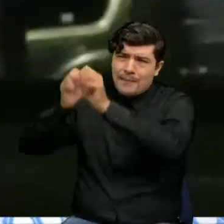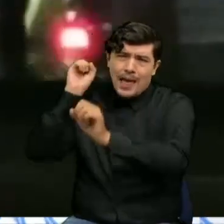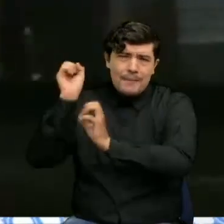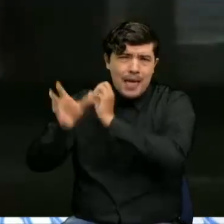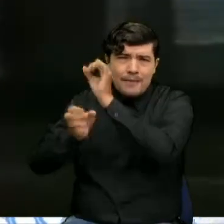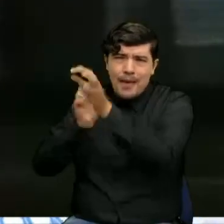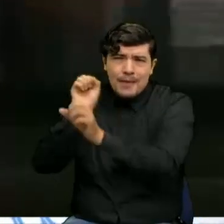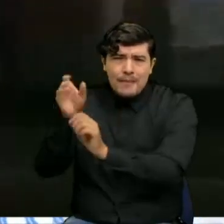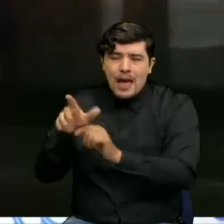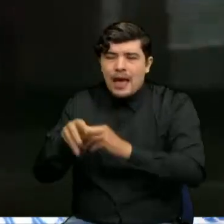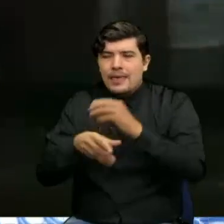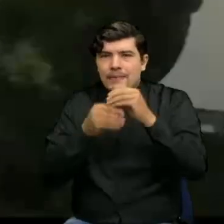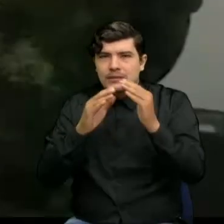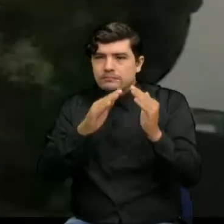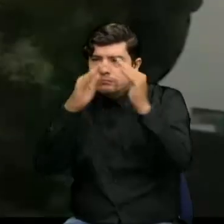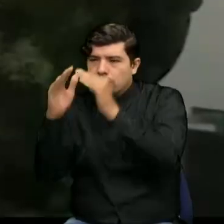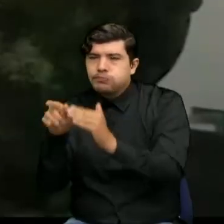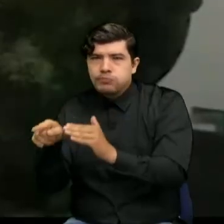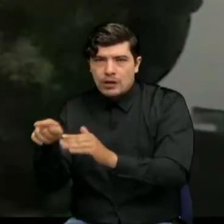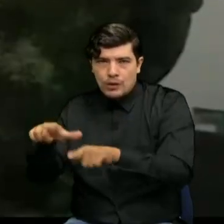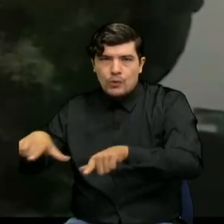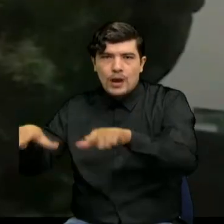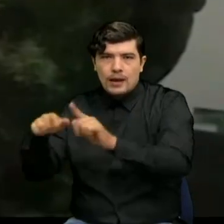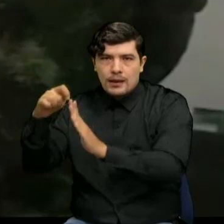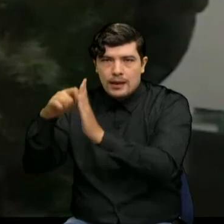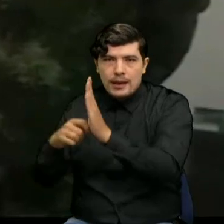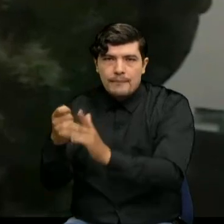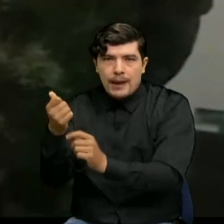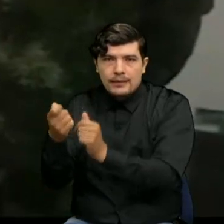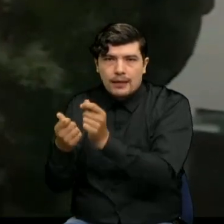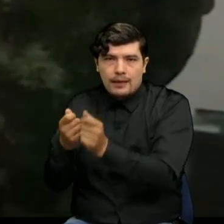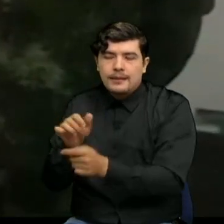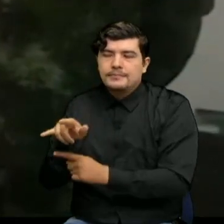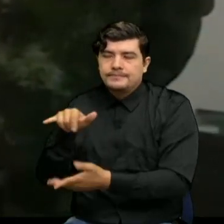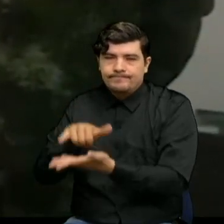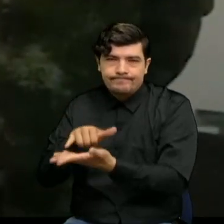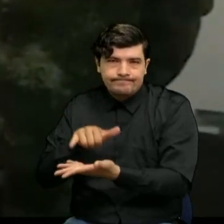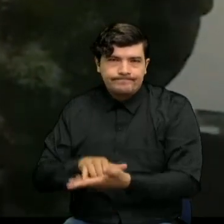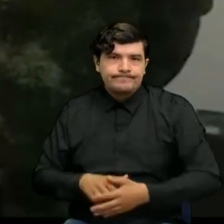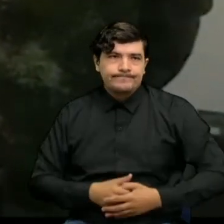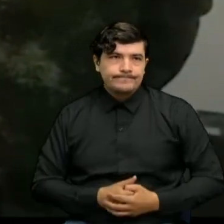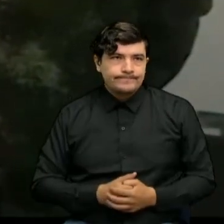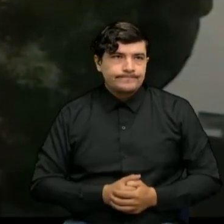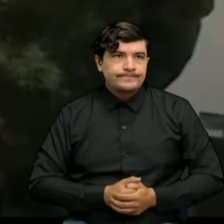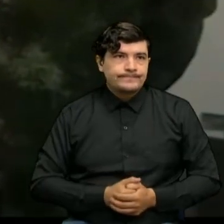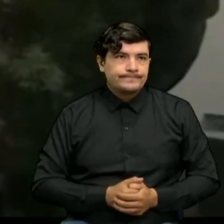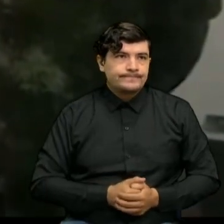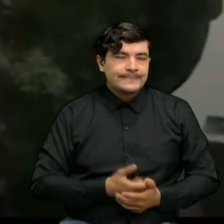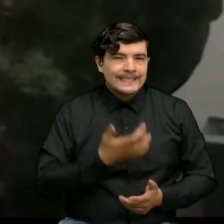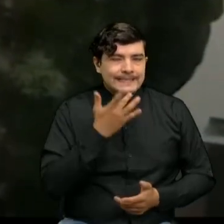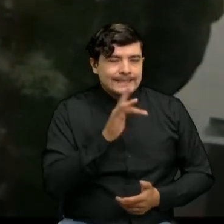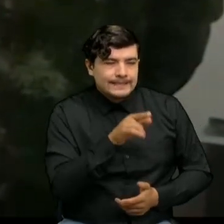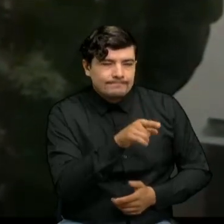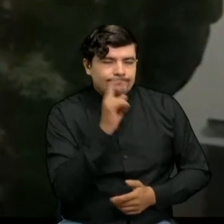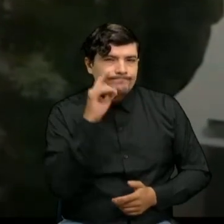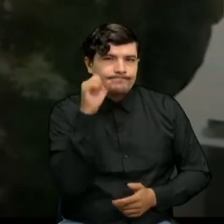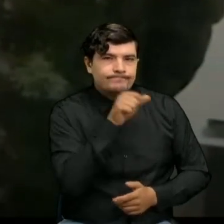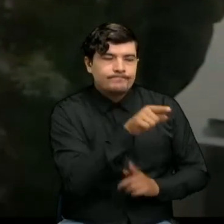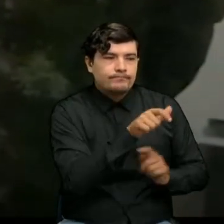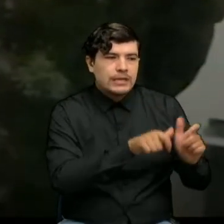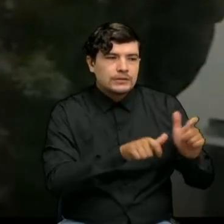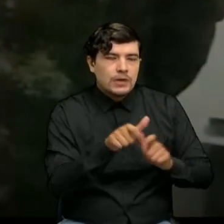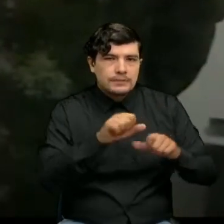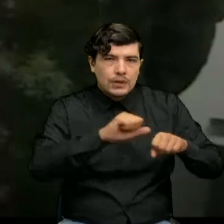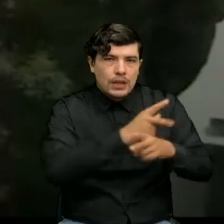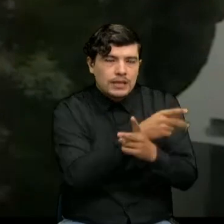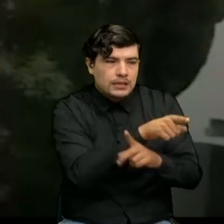electrónico. Lastimosamente hemos visto algunos actos violentos de unas personas que quieren vandalizar infraestructura pública, infraestructura